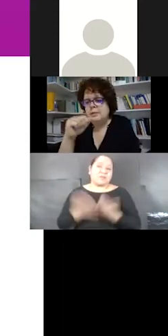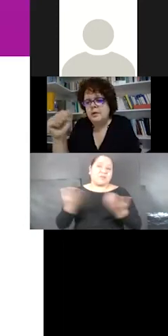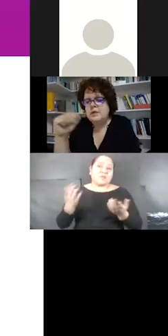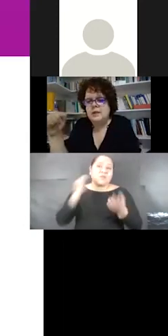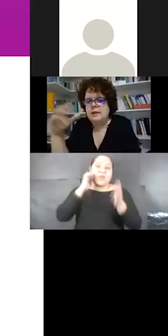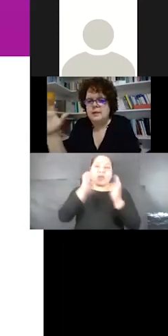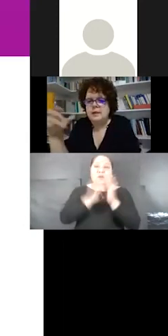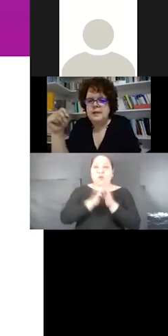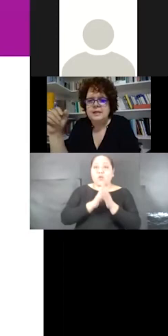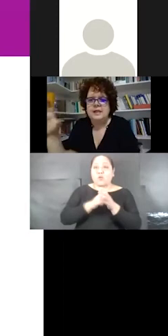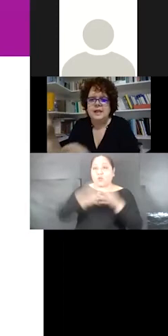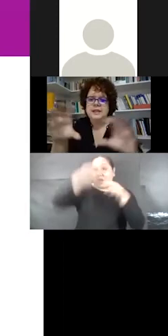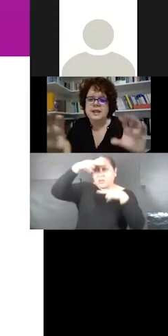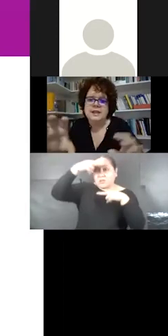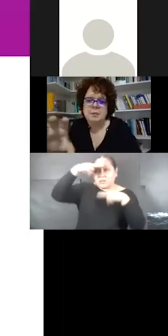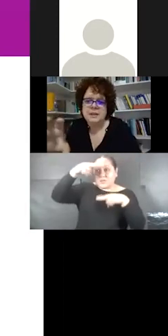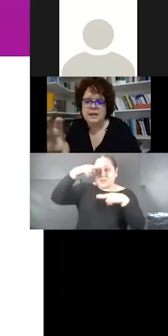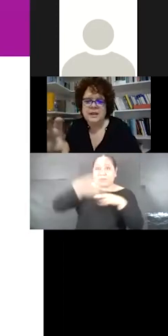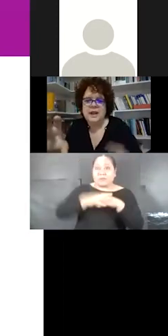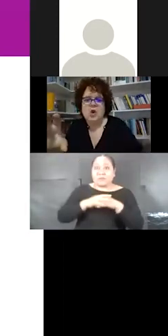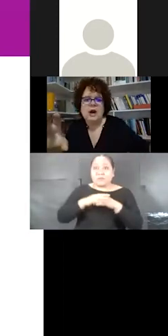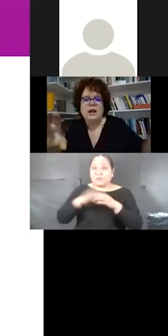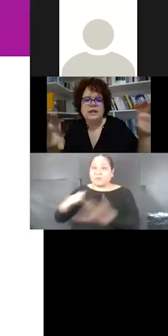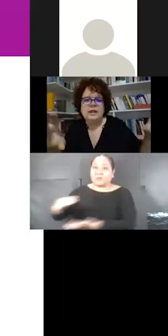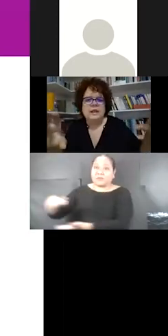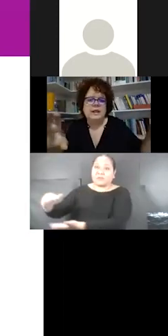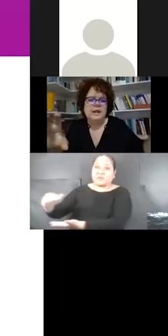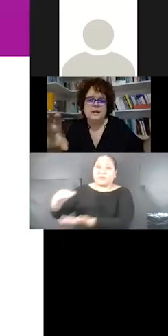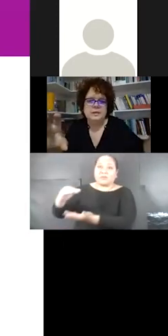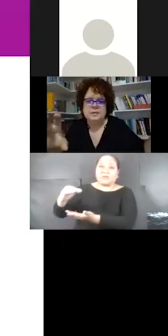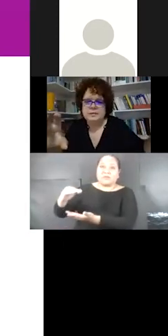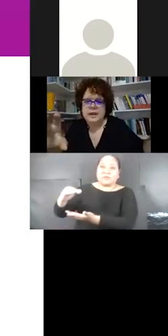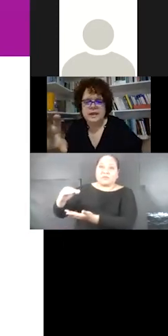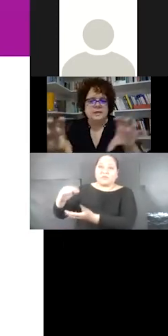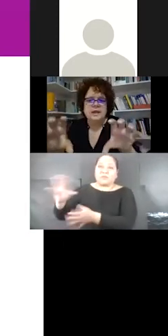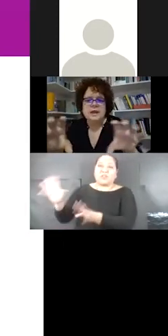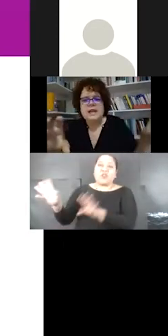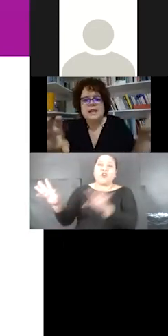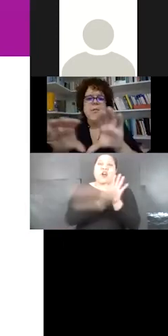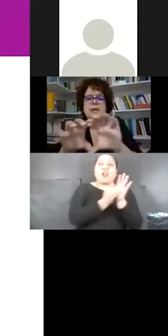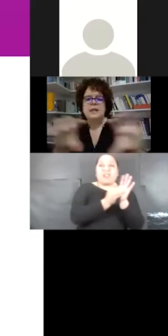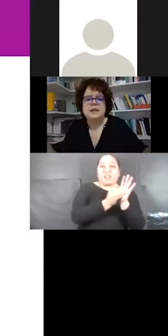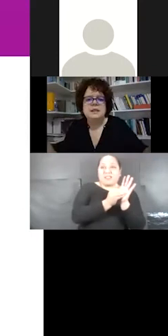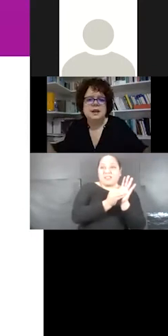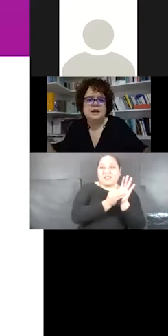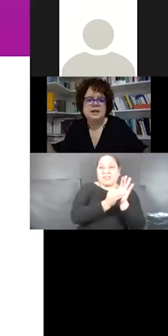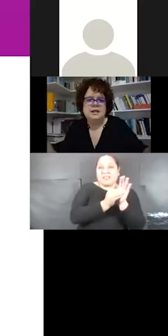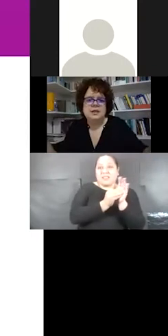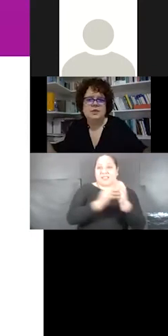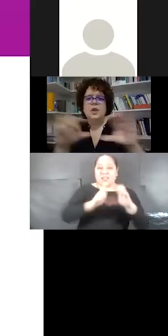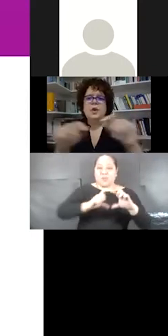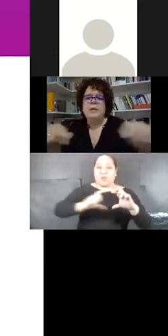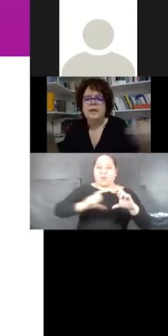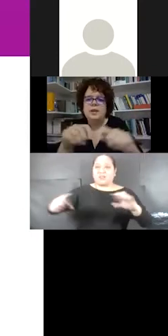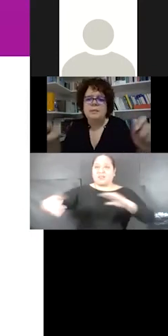nota periodística del Canal 7 que tiene el intérprete, lo jalan en el Canal X y le ponen la cinta, ¿no?